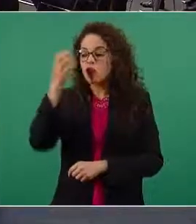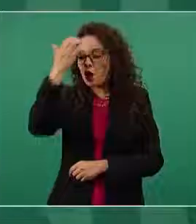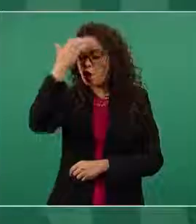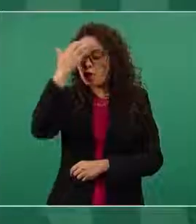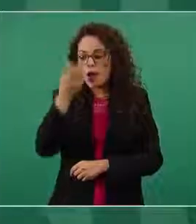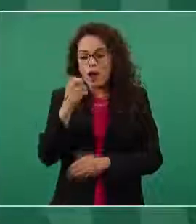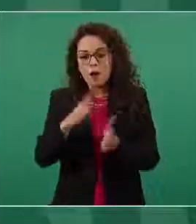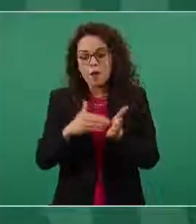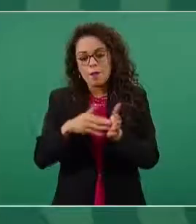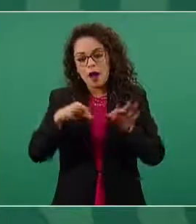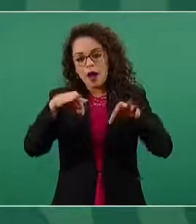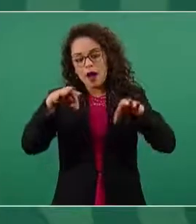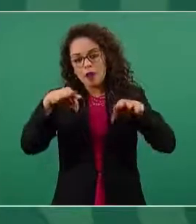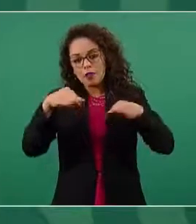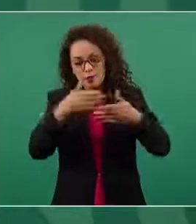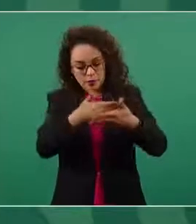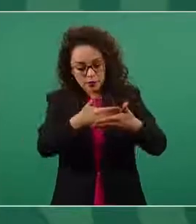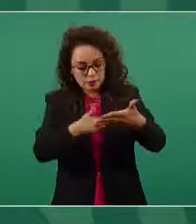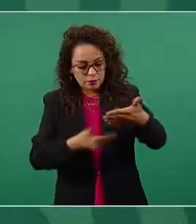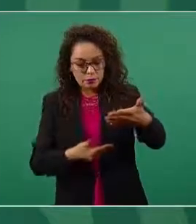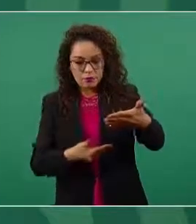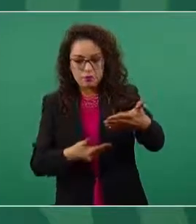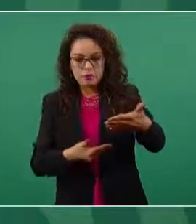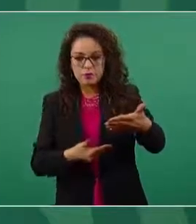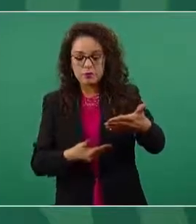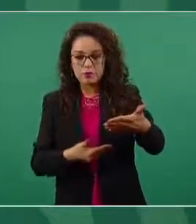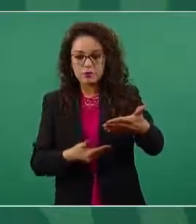porque no es una autoridad